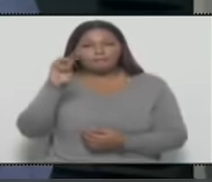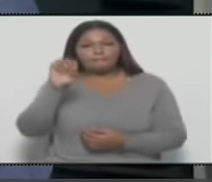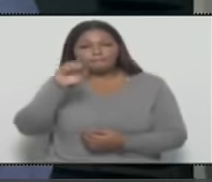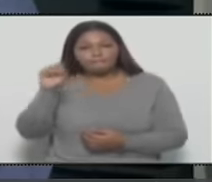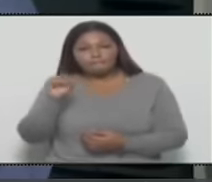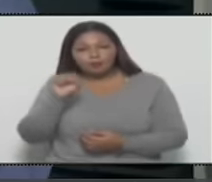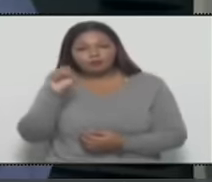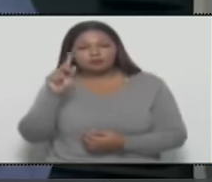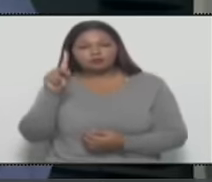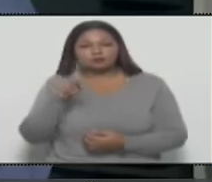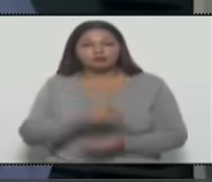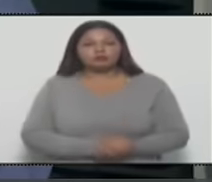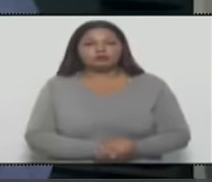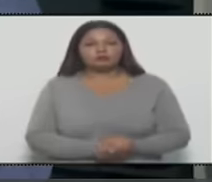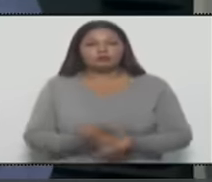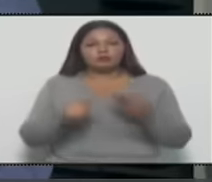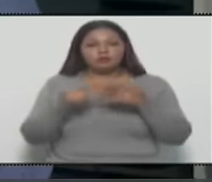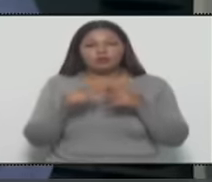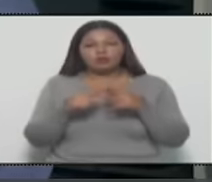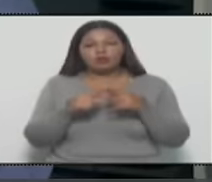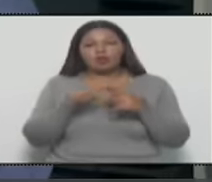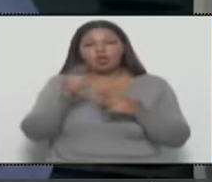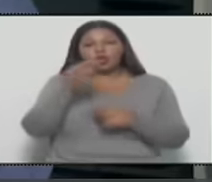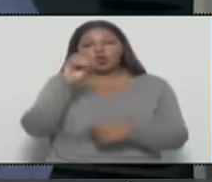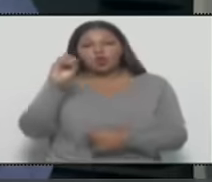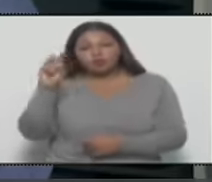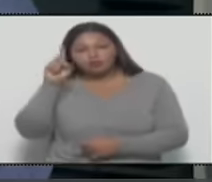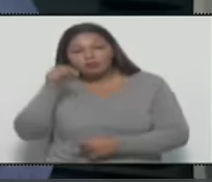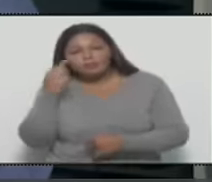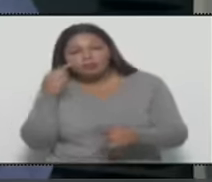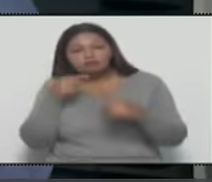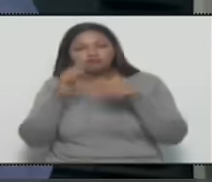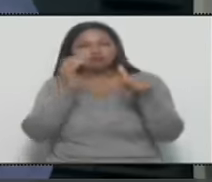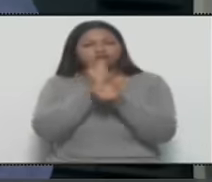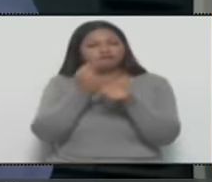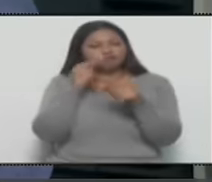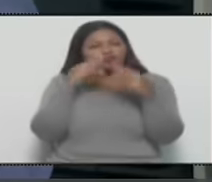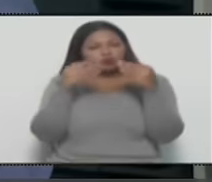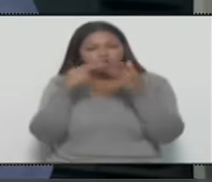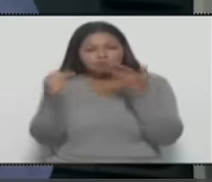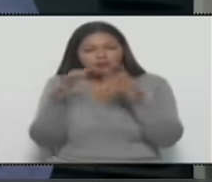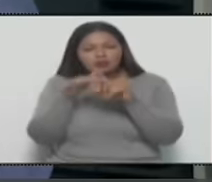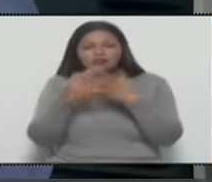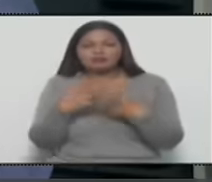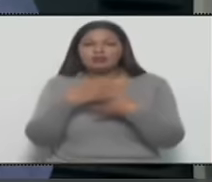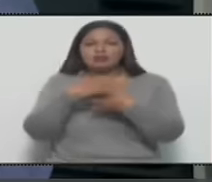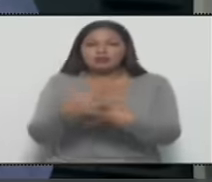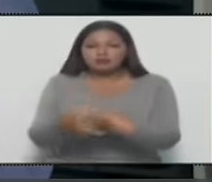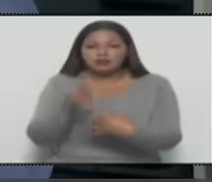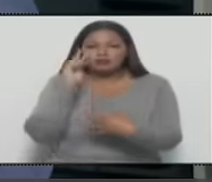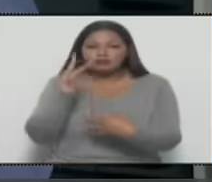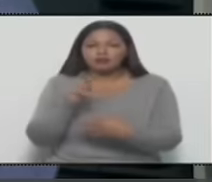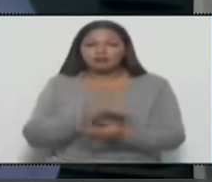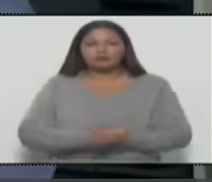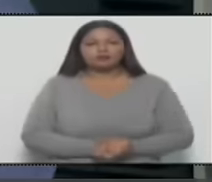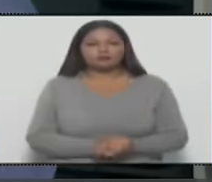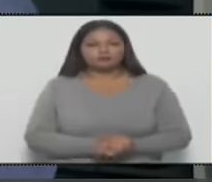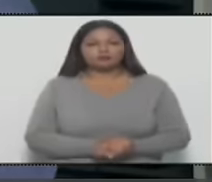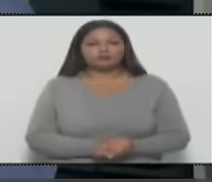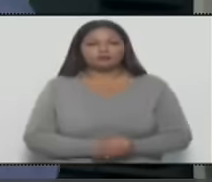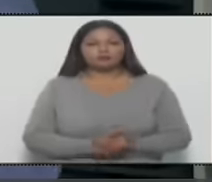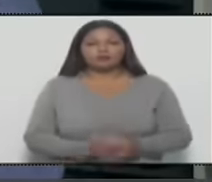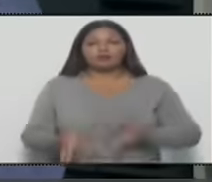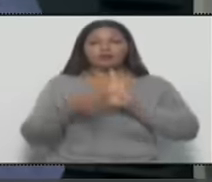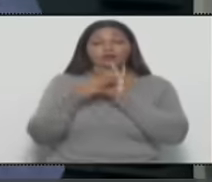también con Alphabet a través de Google, ¿sí? Entonces nos hemos dado cuenta que todos esos intereses están confabulados